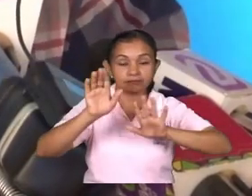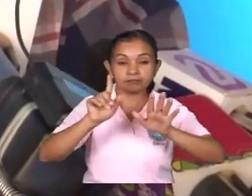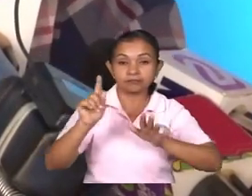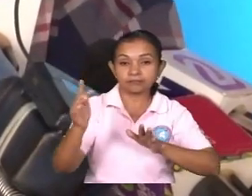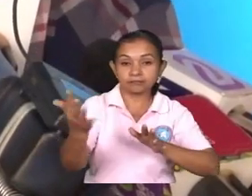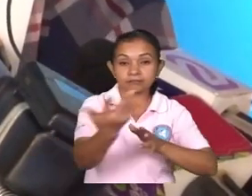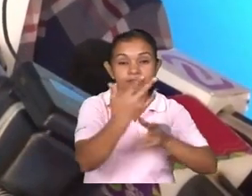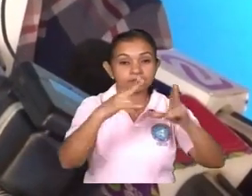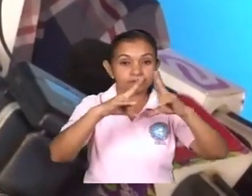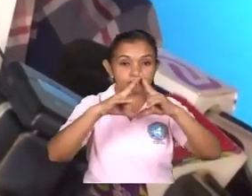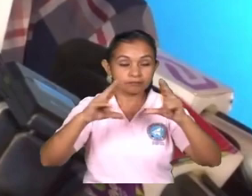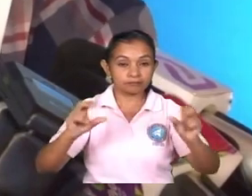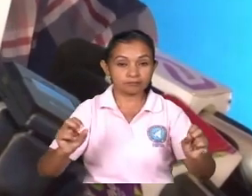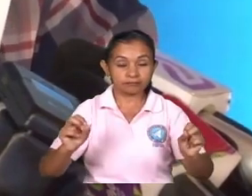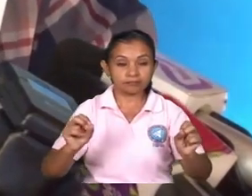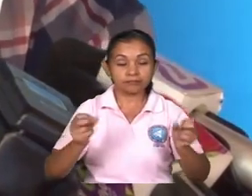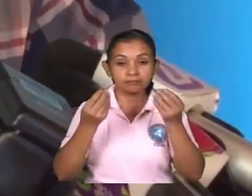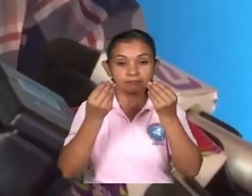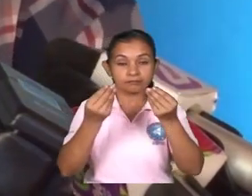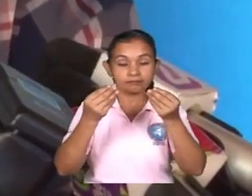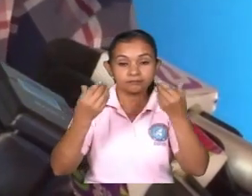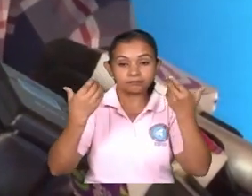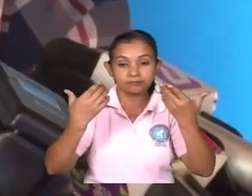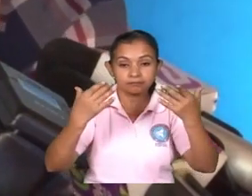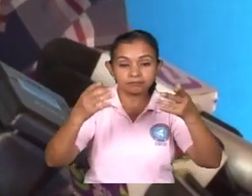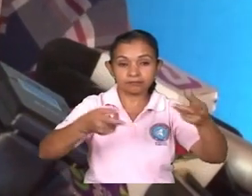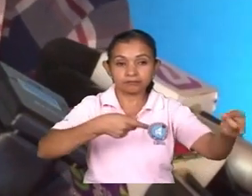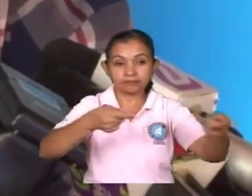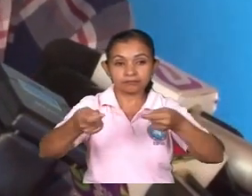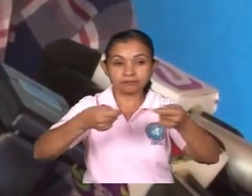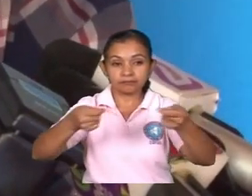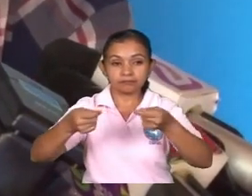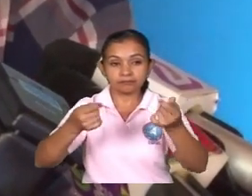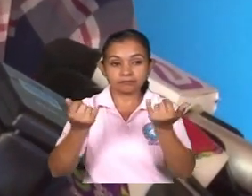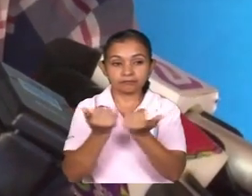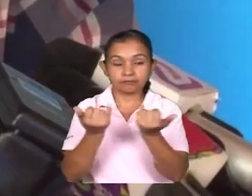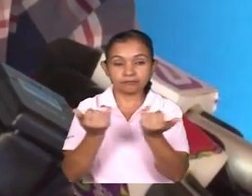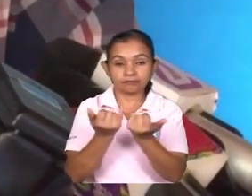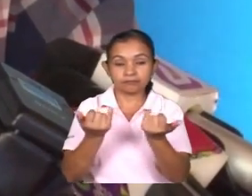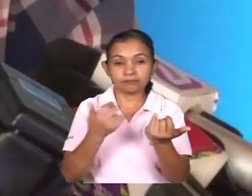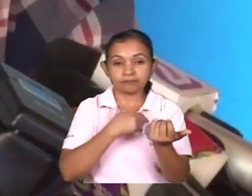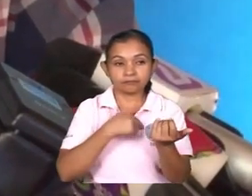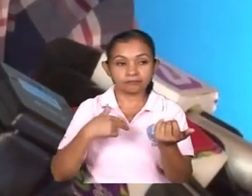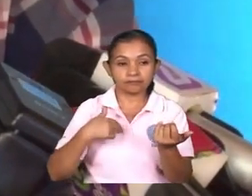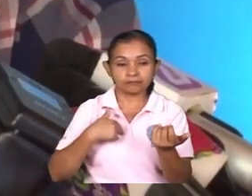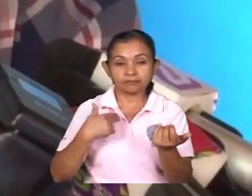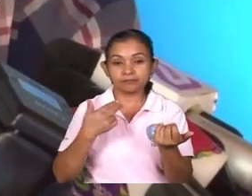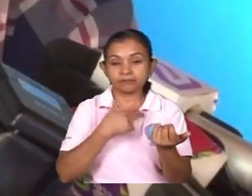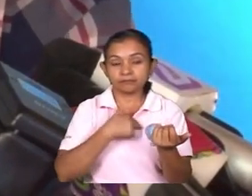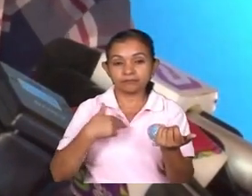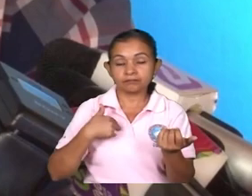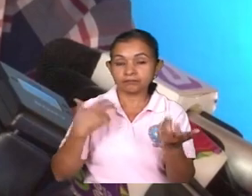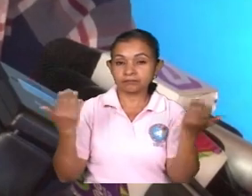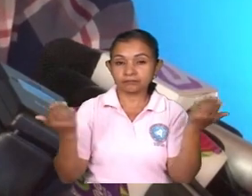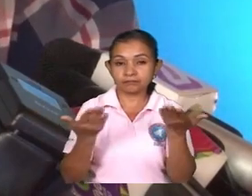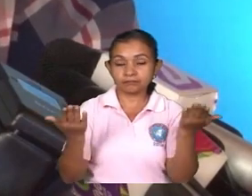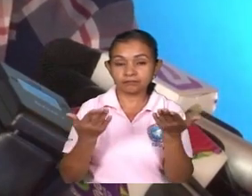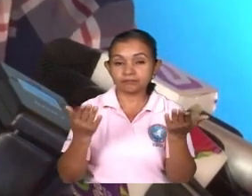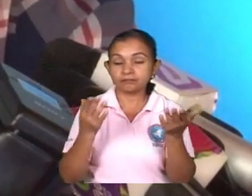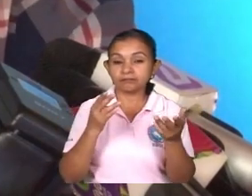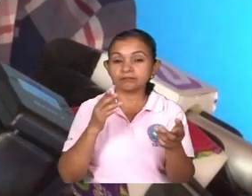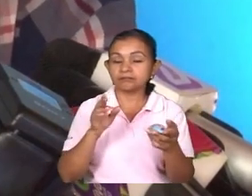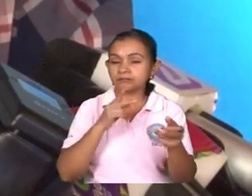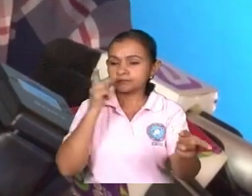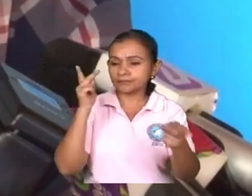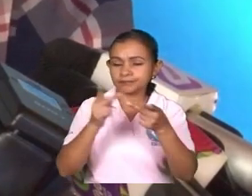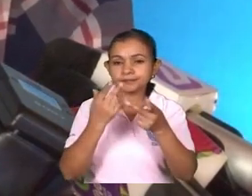país, una gran variedad de productos con la calidad acostumbrada, con excelente calidad